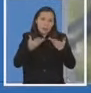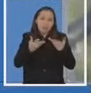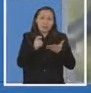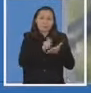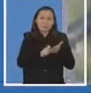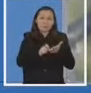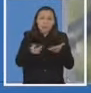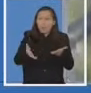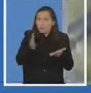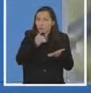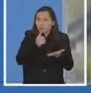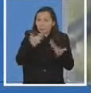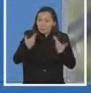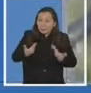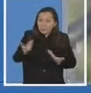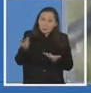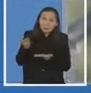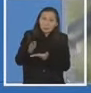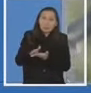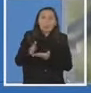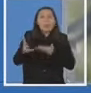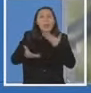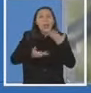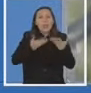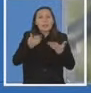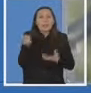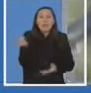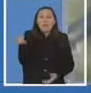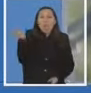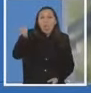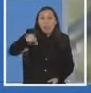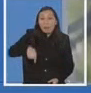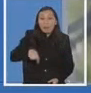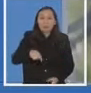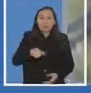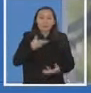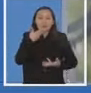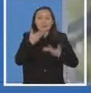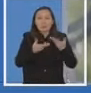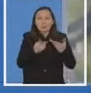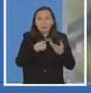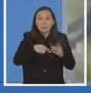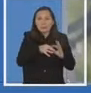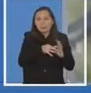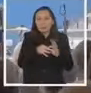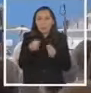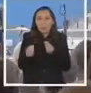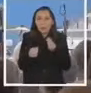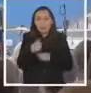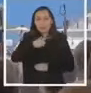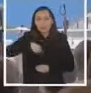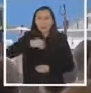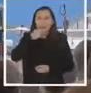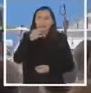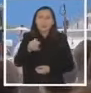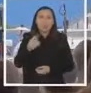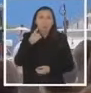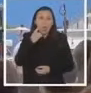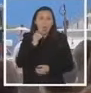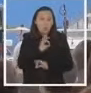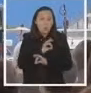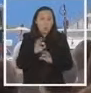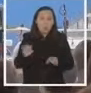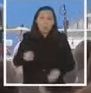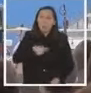sus palabras, en Vuelvo, creo que se refleja un poco lo que nos ha pasado, ¿no? Y que decía que el hombre nunca